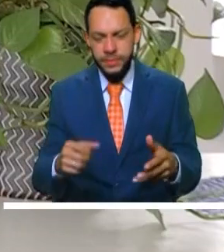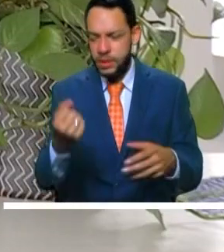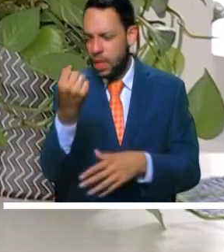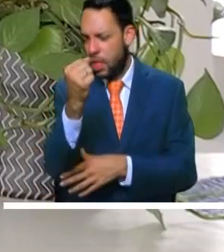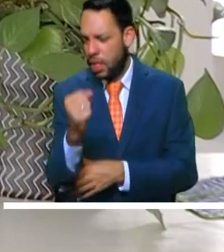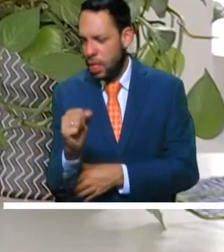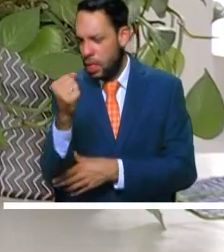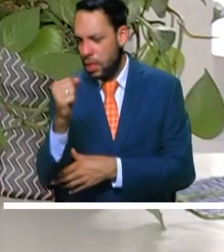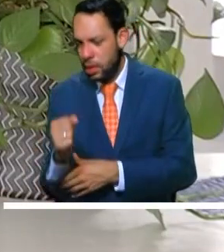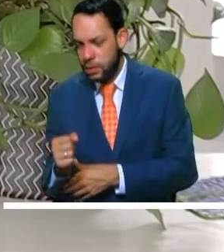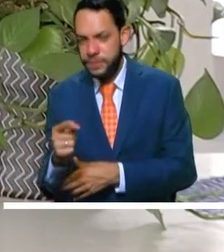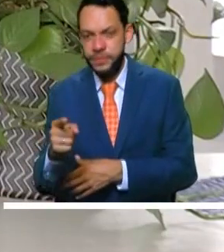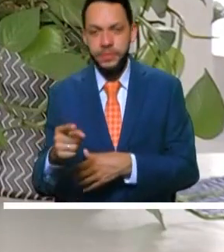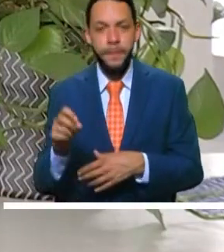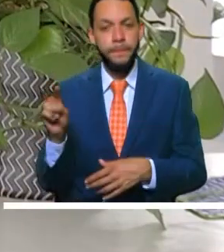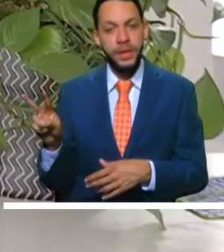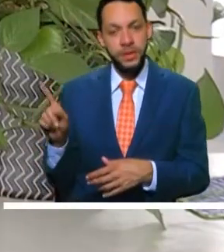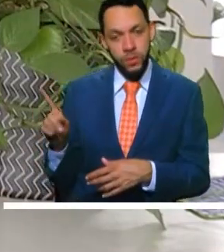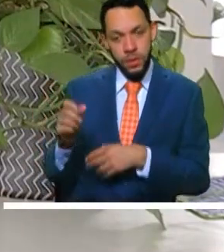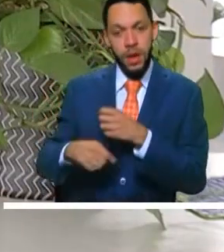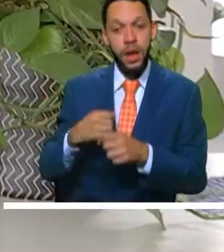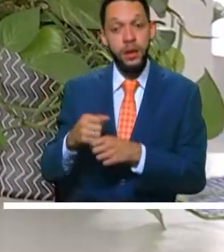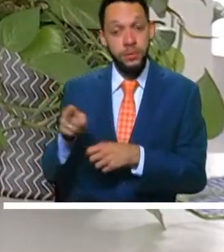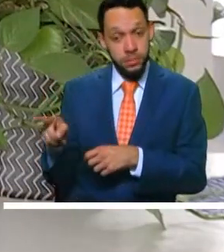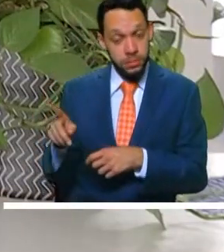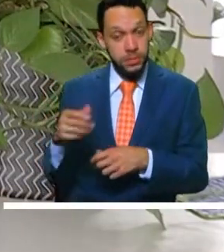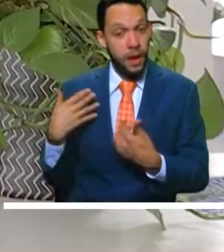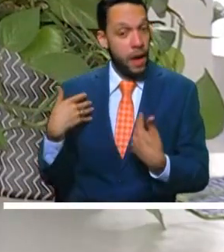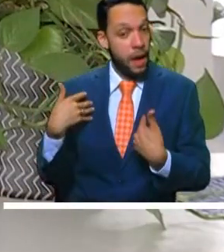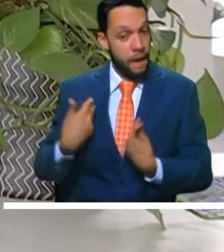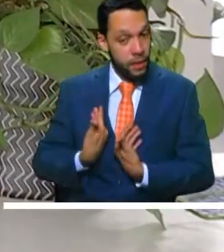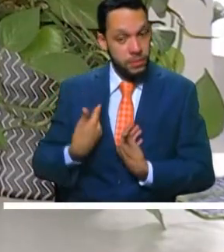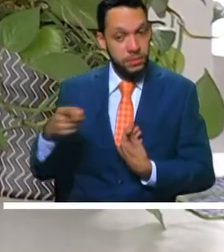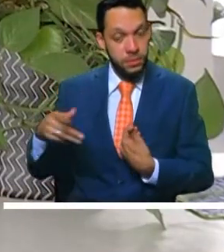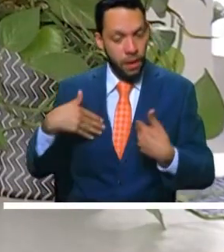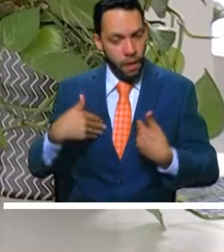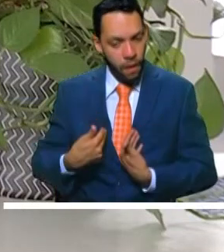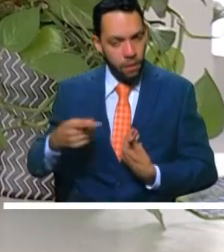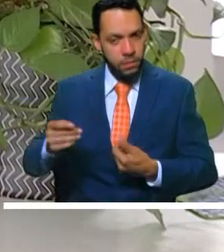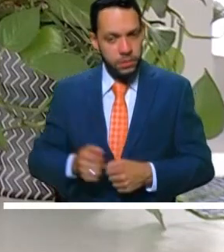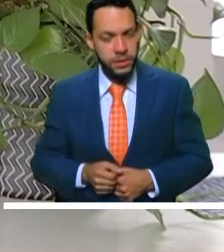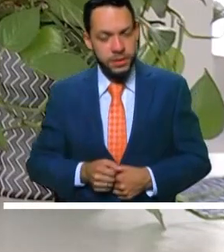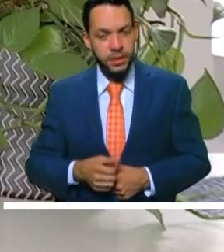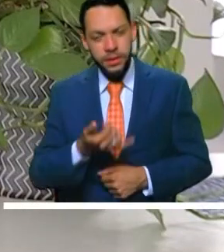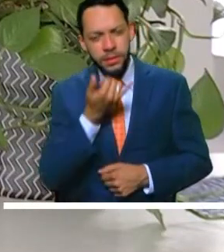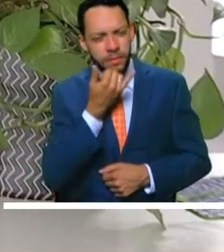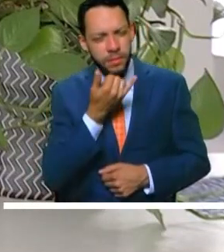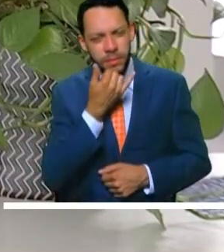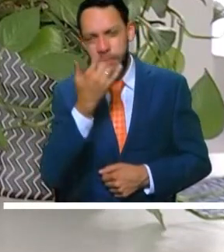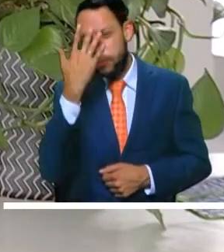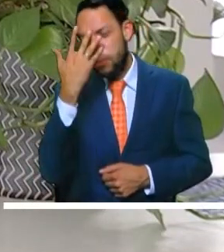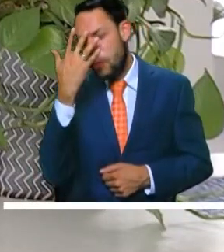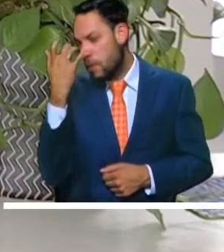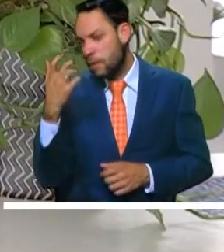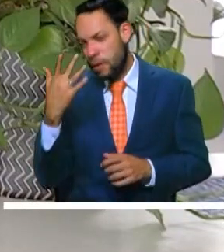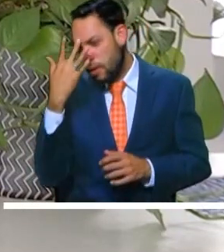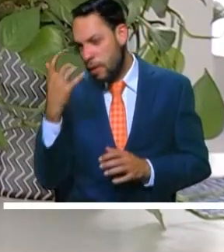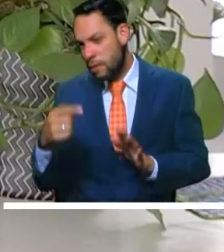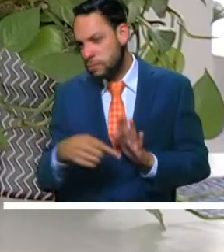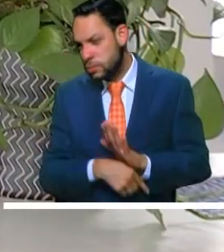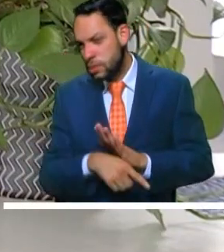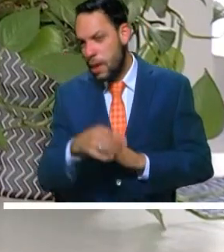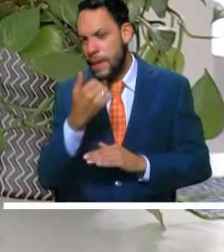apagó la energía. De 21 años, se agotó. ¿Qué hay en ese trasfondo? ¿Qué es lo que tenemos